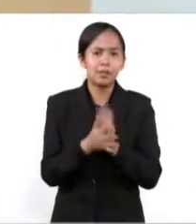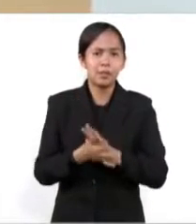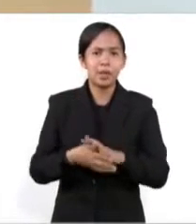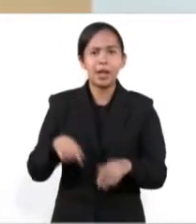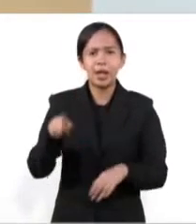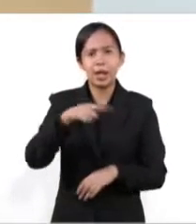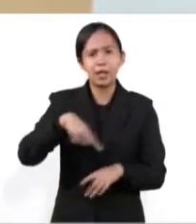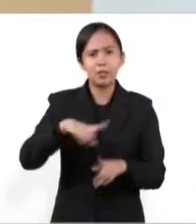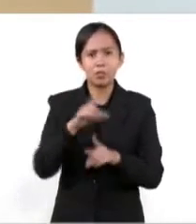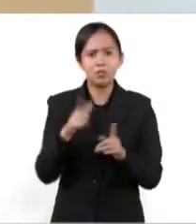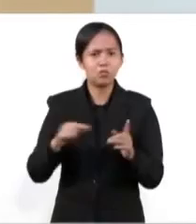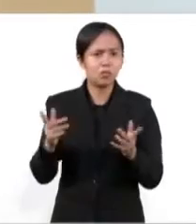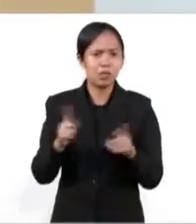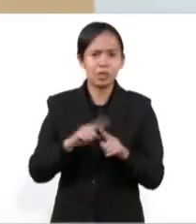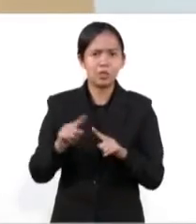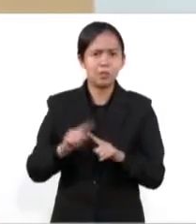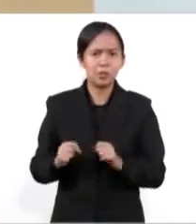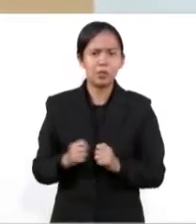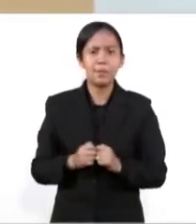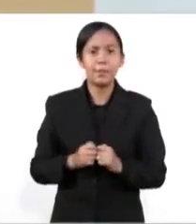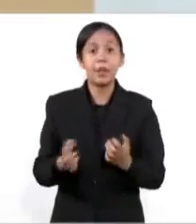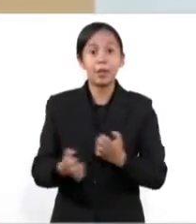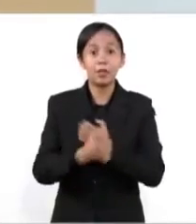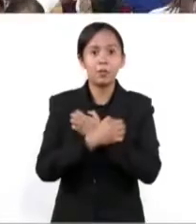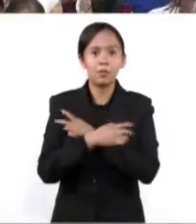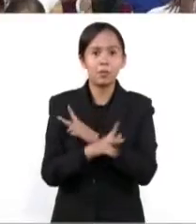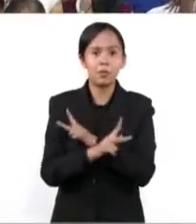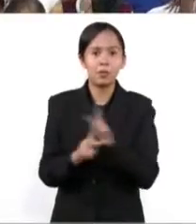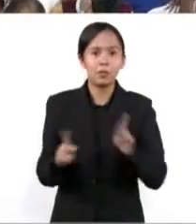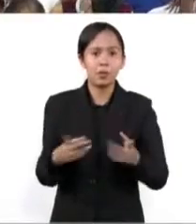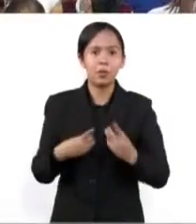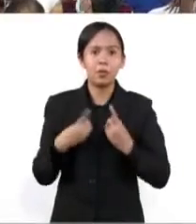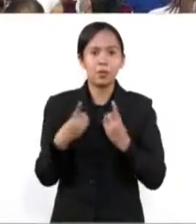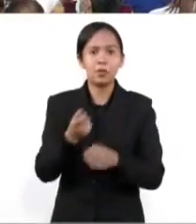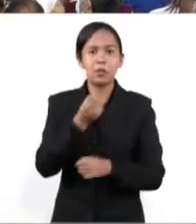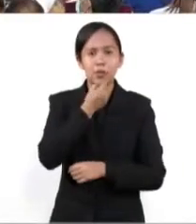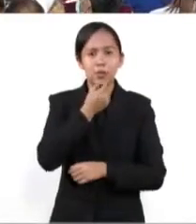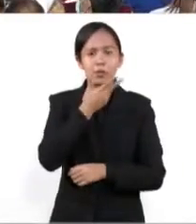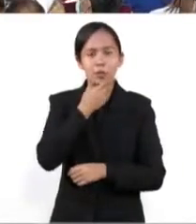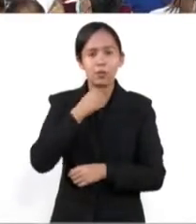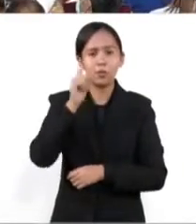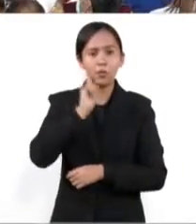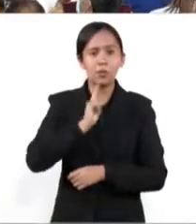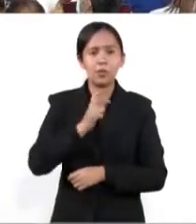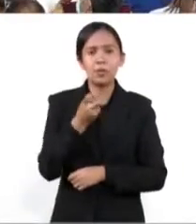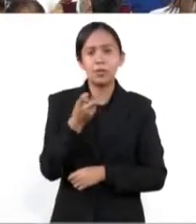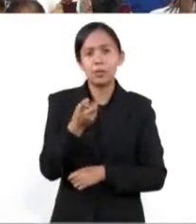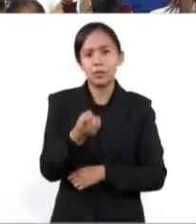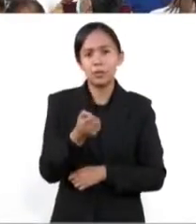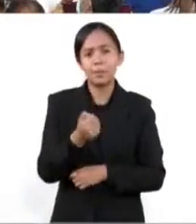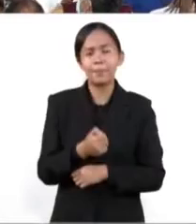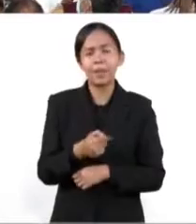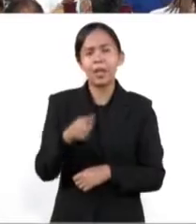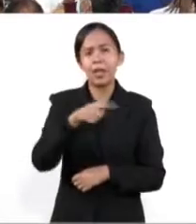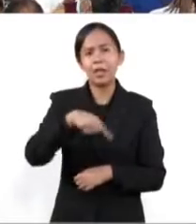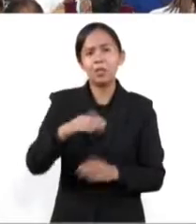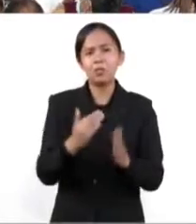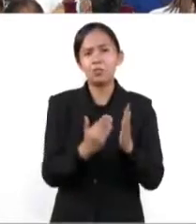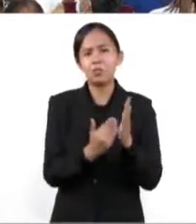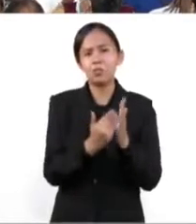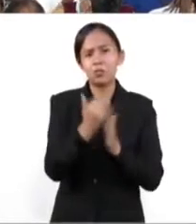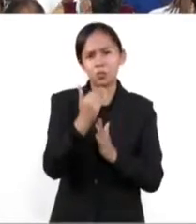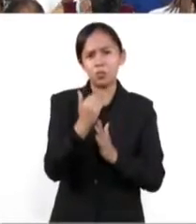En la medida que uno da educación pública a los niños, a las niñas, en esa medida puede crecer una